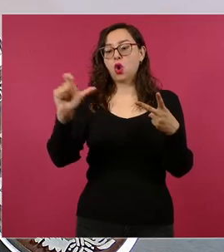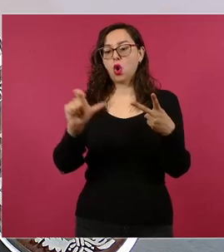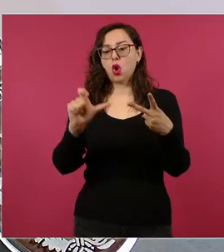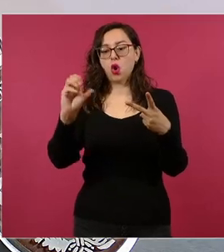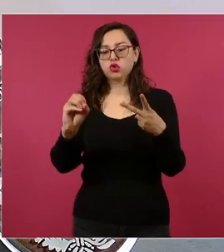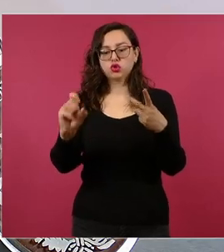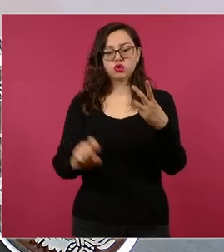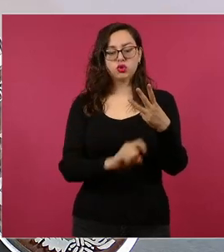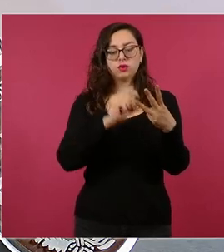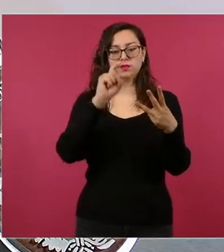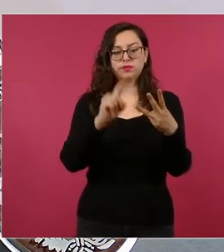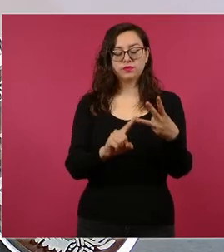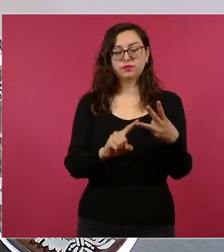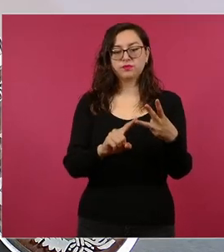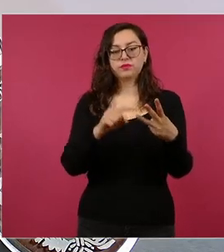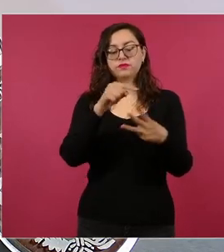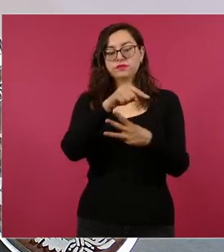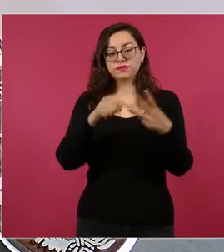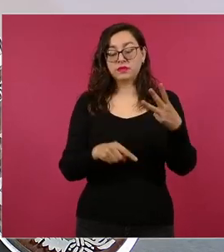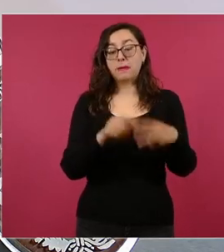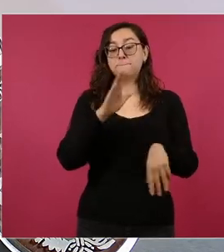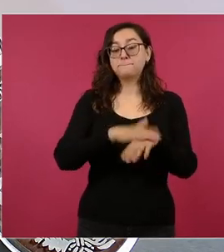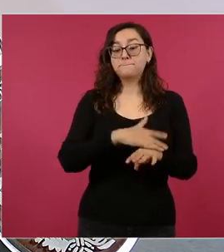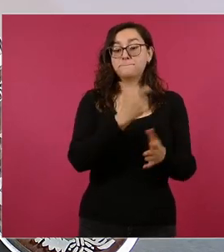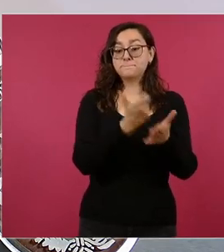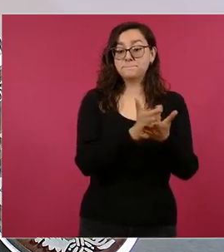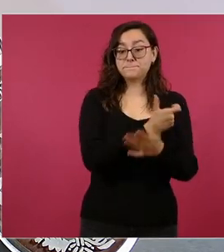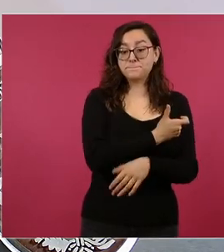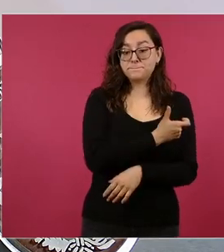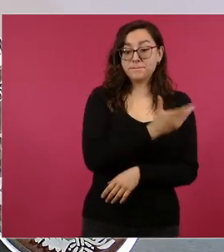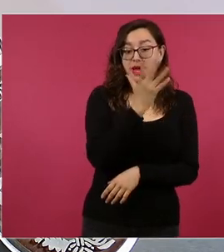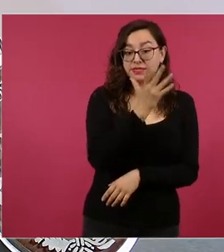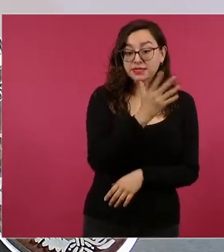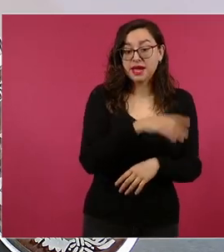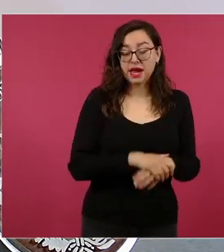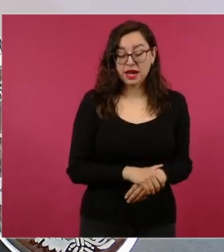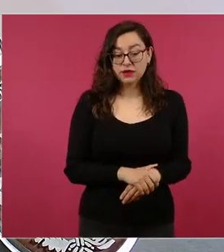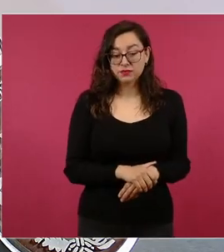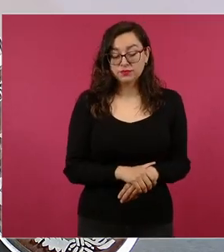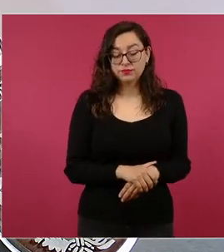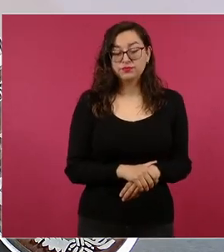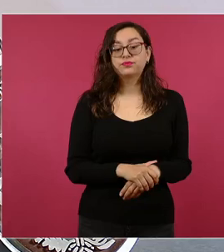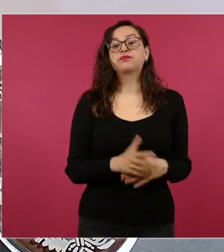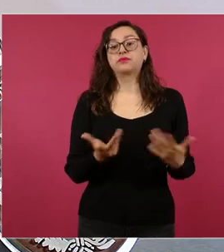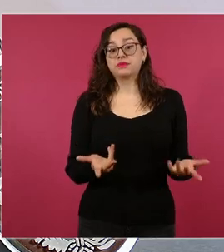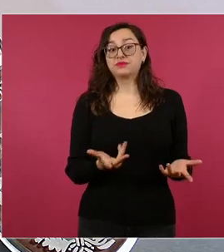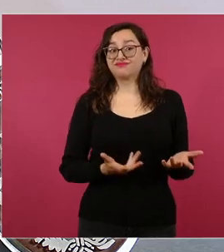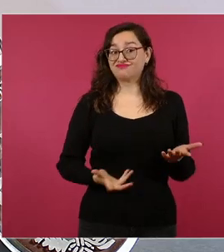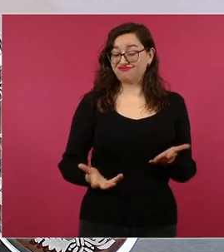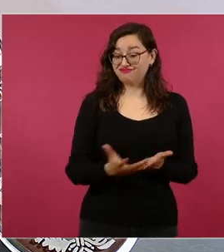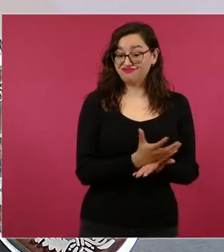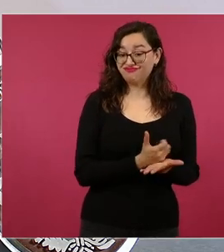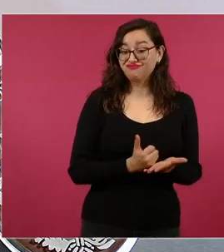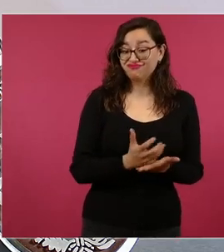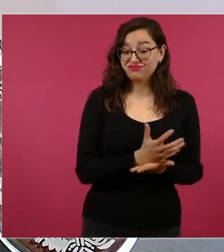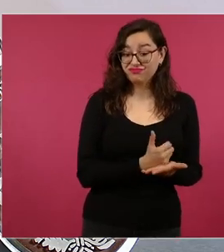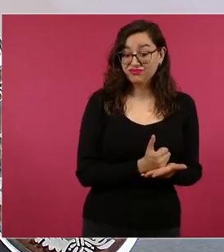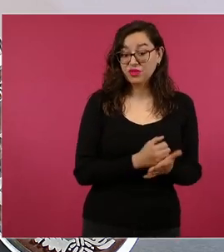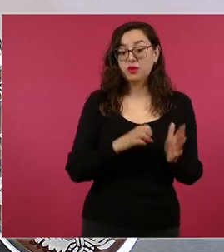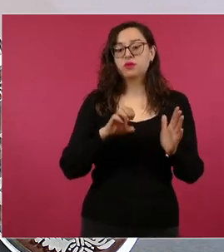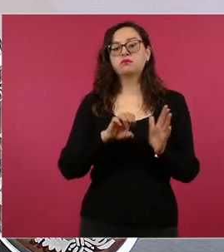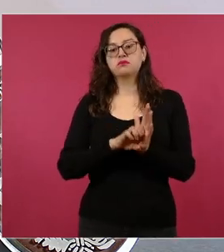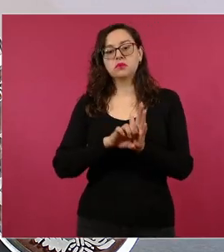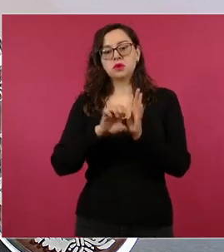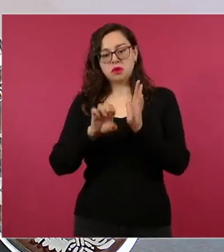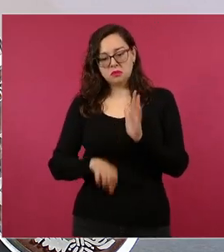con precios más elevados, pero también considerando los indicadores de ganancia. Aquí es importante comentar, por ejemplo, los casos de